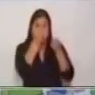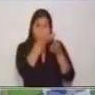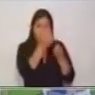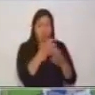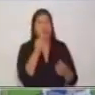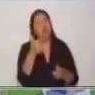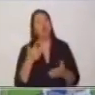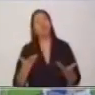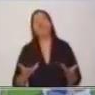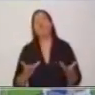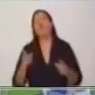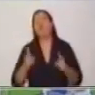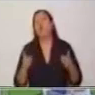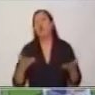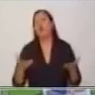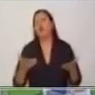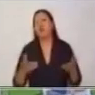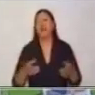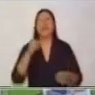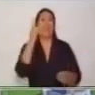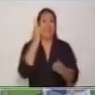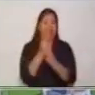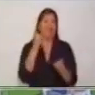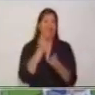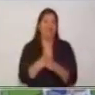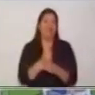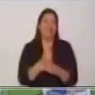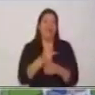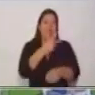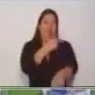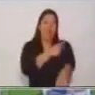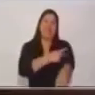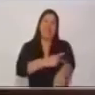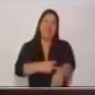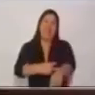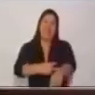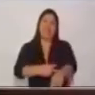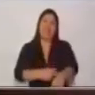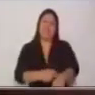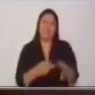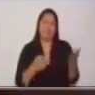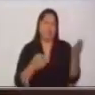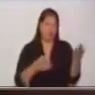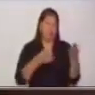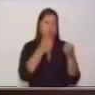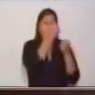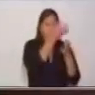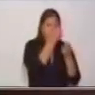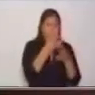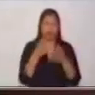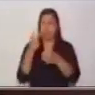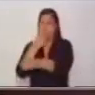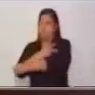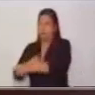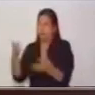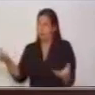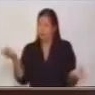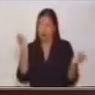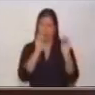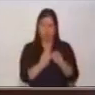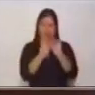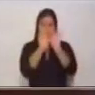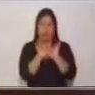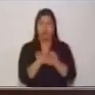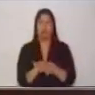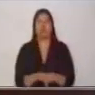Correcto, el texto narrativo. Y recuérdate que el narrador no necesariamente tienes que ser tú como autor,